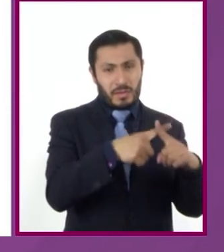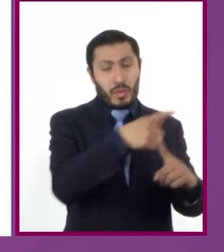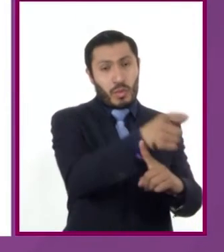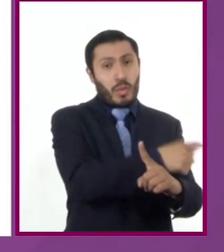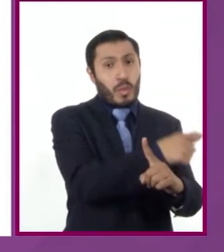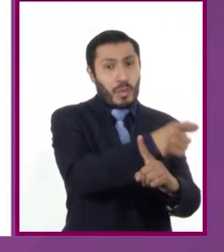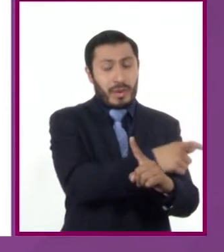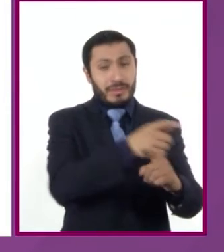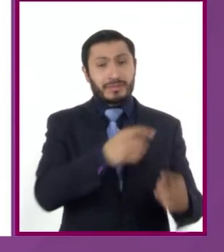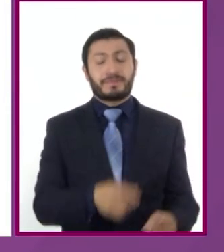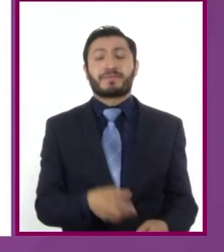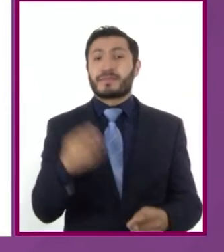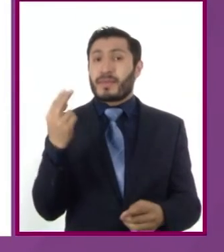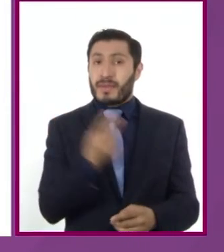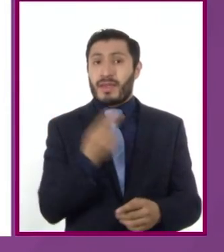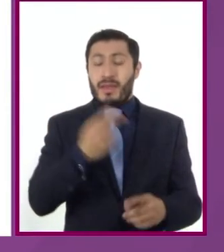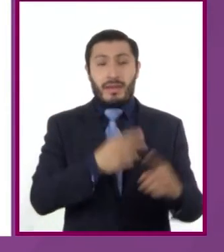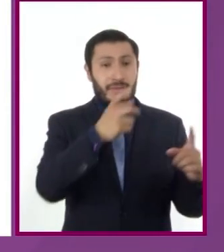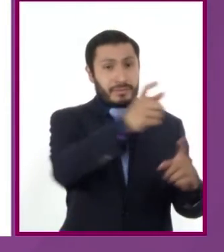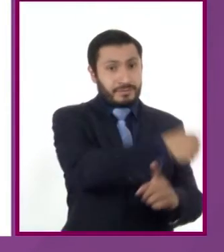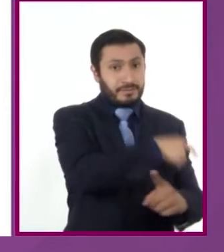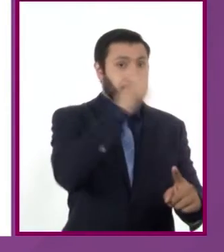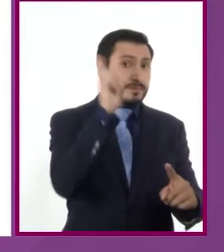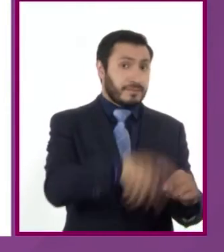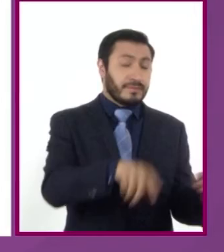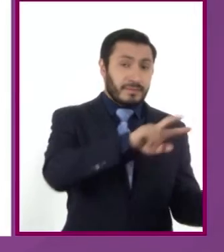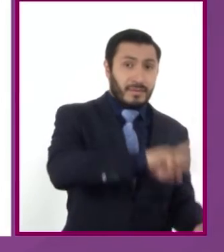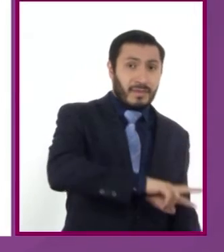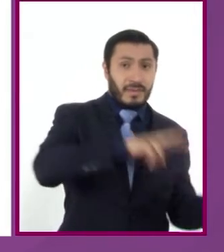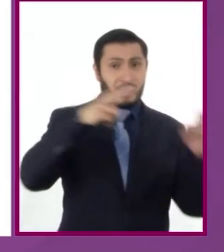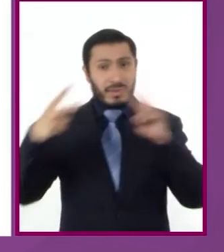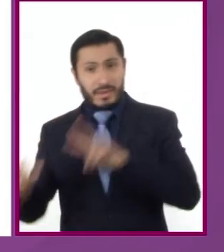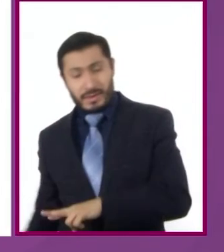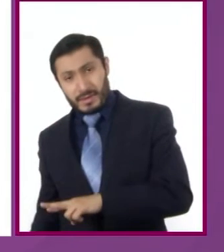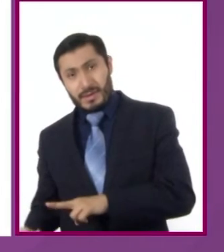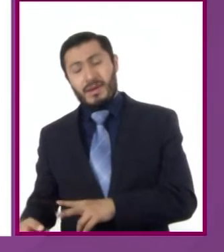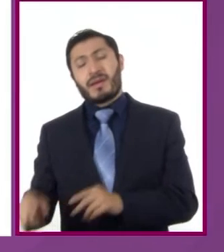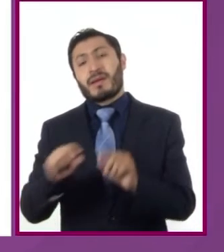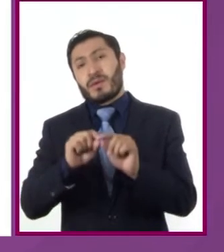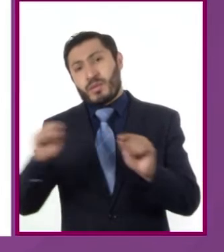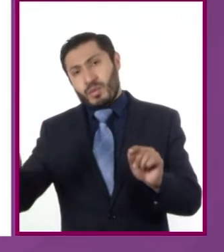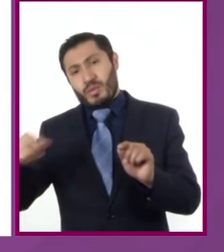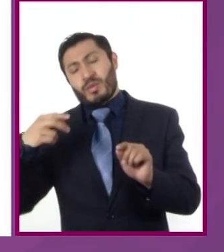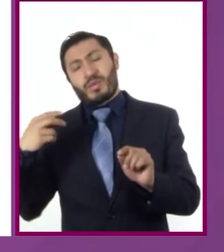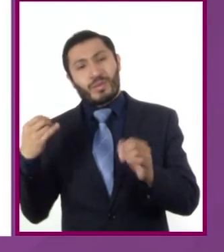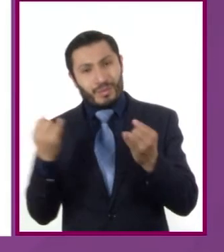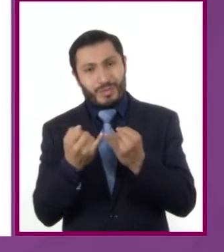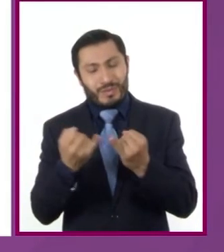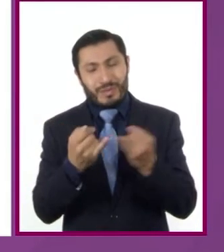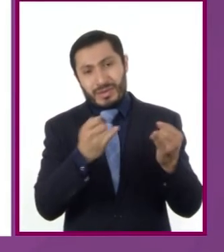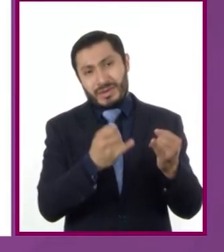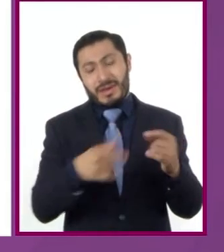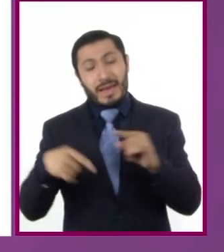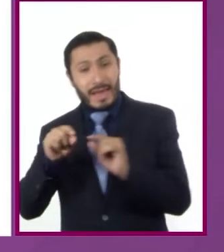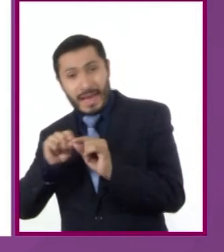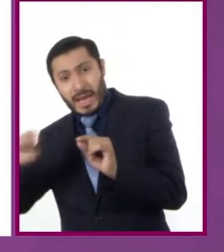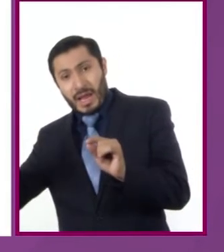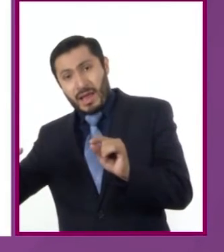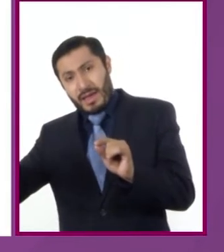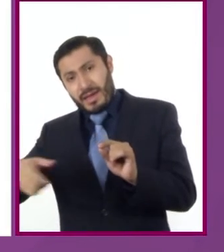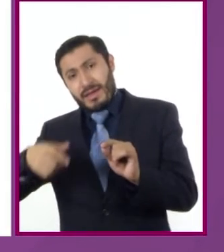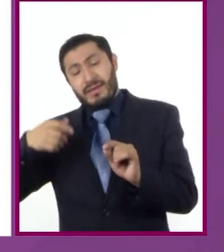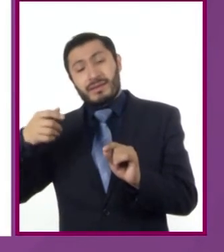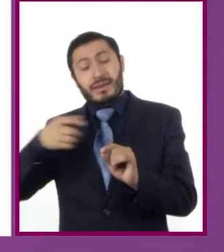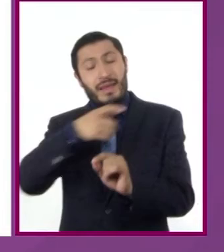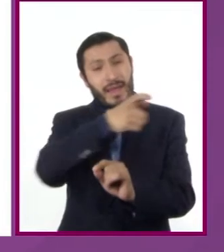X. Necesitamos quitar la X pasándola al otro lado del signo de igual. Como sabemos,